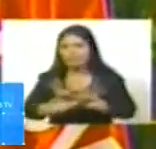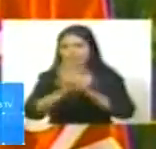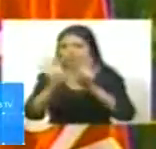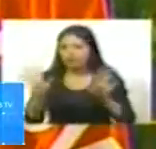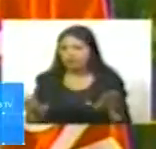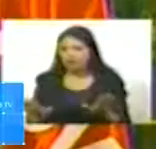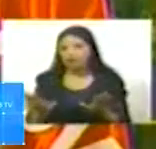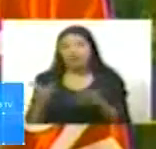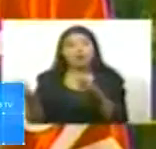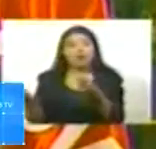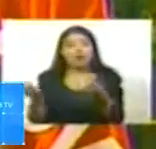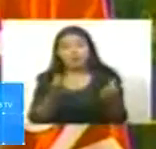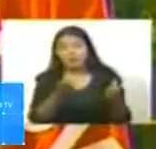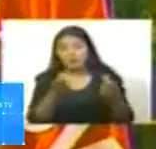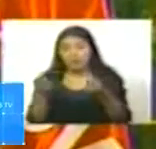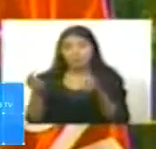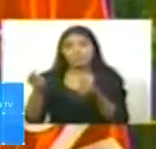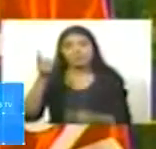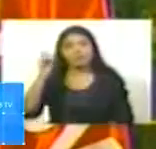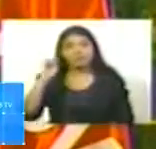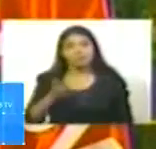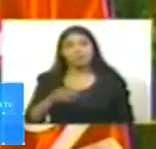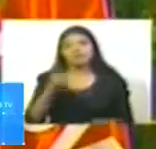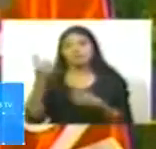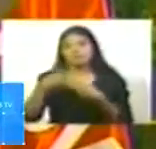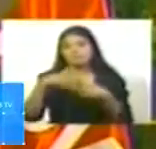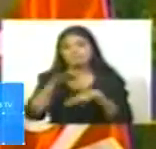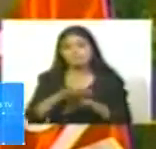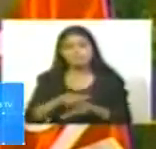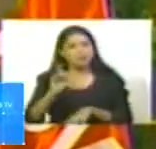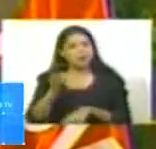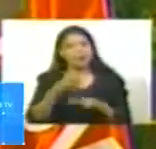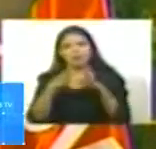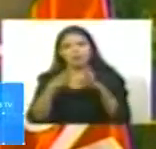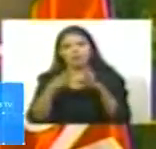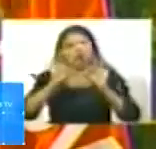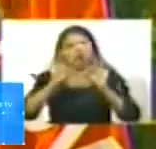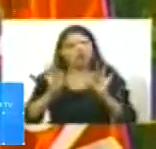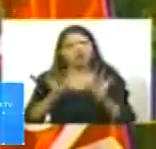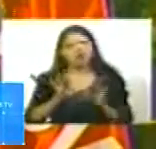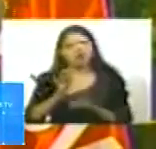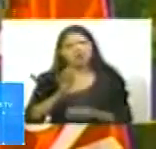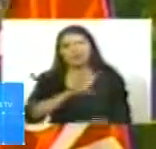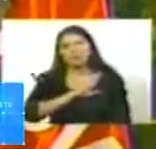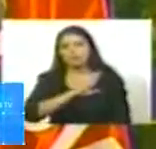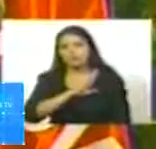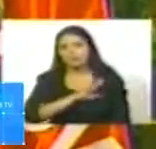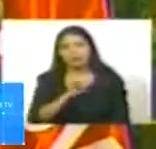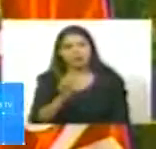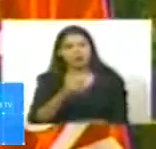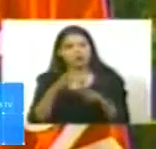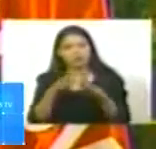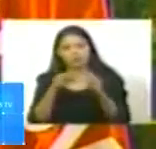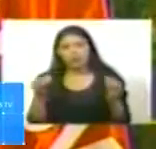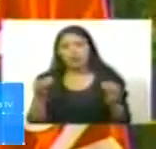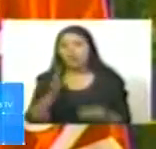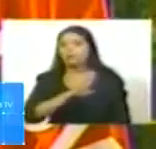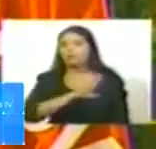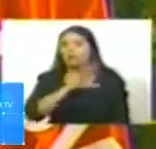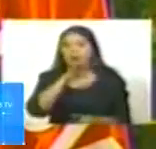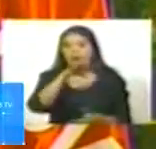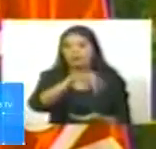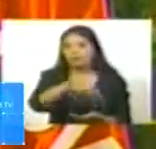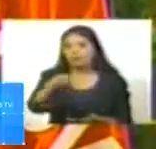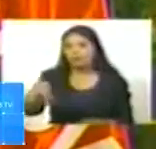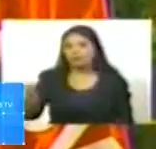que la economía debe incorporar a todas las formas de propiedad, la propiedad estatal, la propiedad